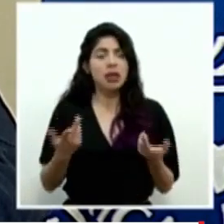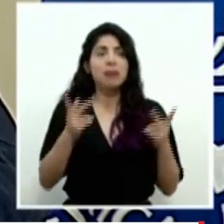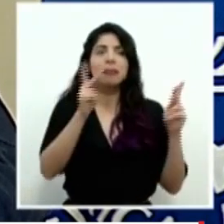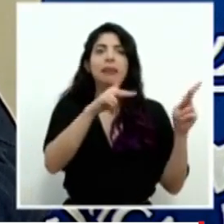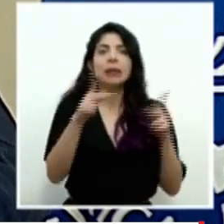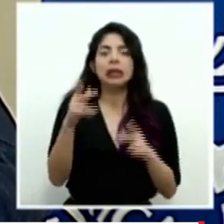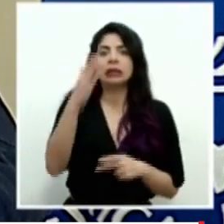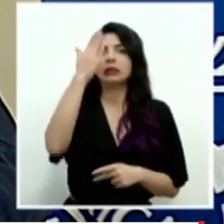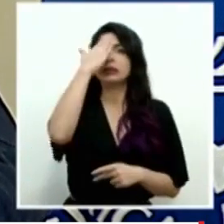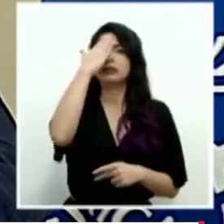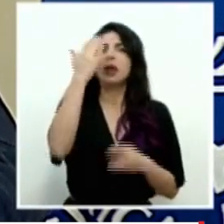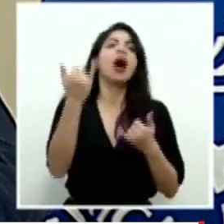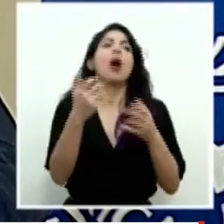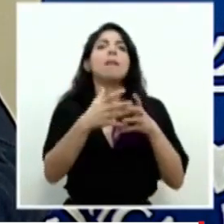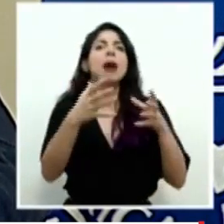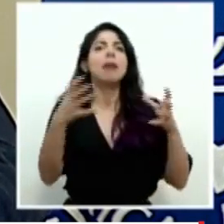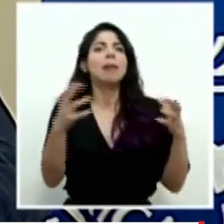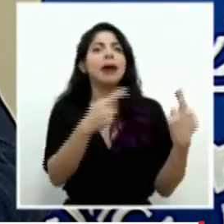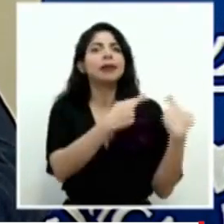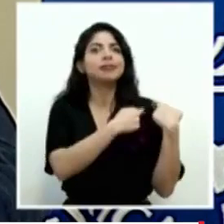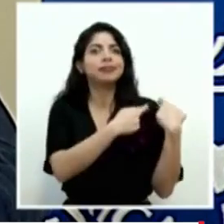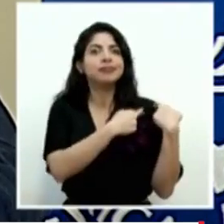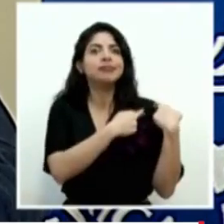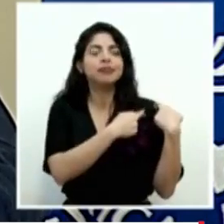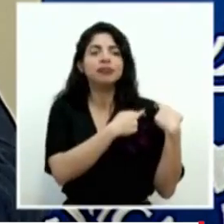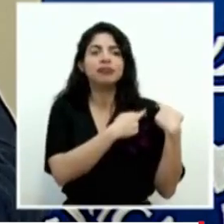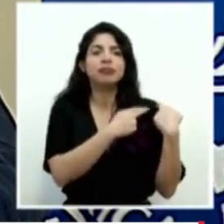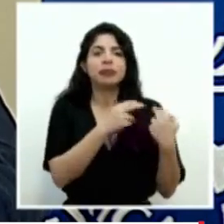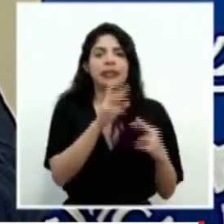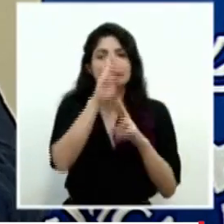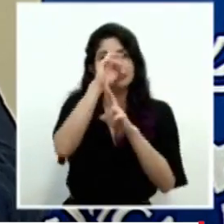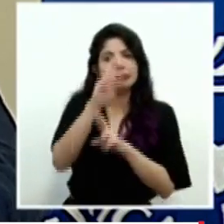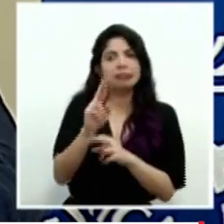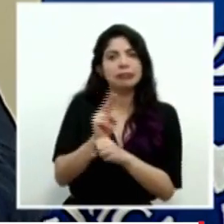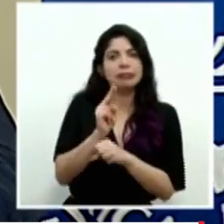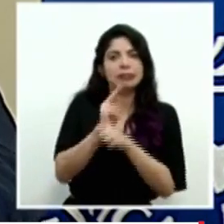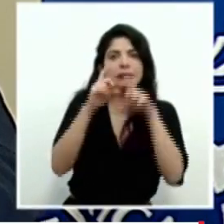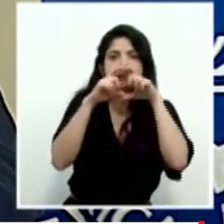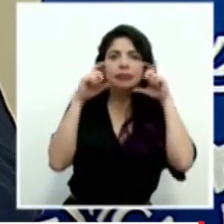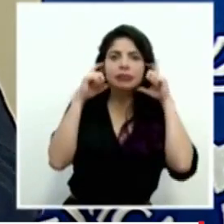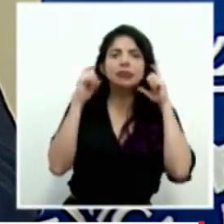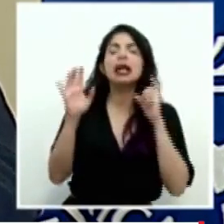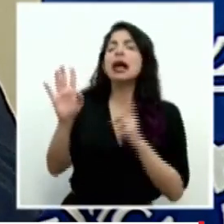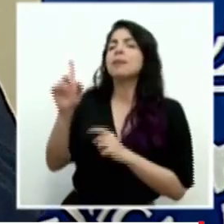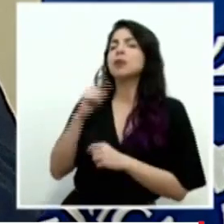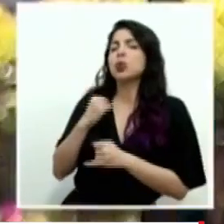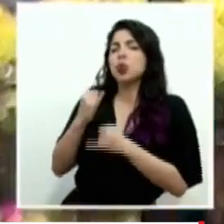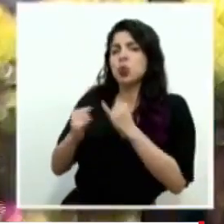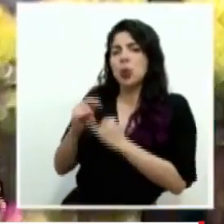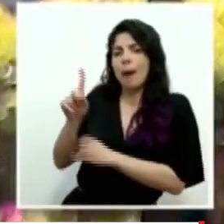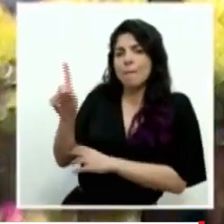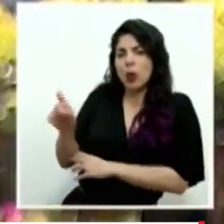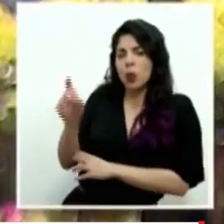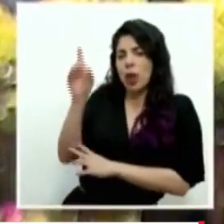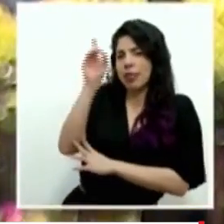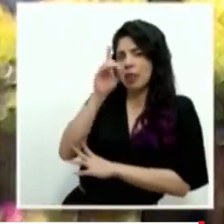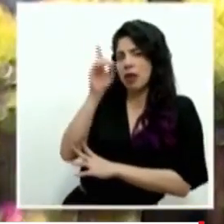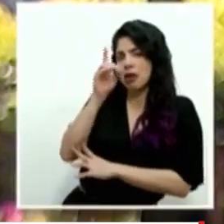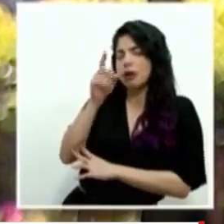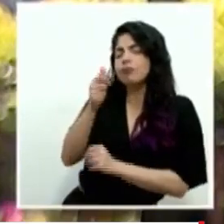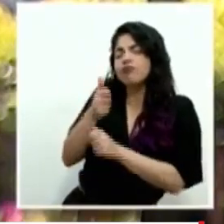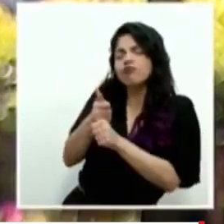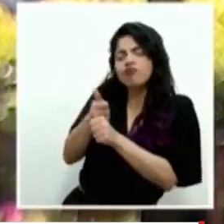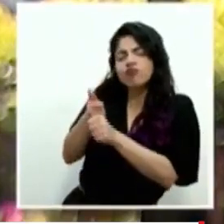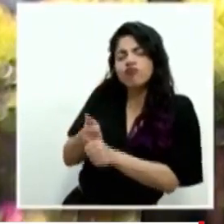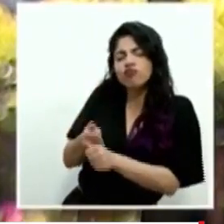en general se ve que ha habido una mayor responsabilidad en lo que es el respecto al uso de la mascarilla. Y mi última consulta, don Daniel, con